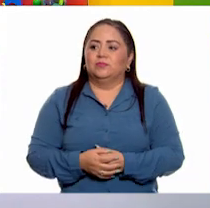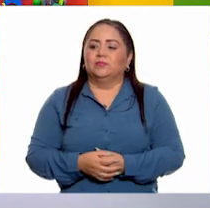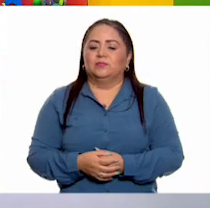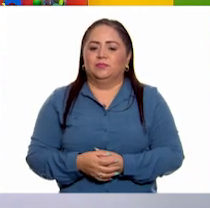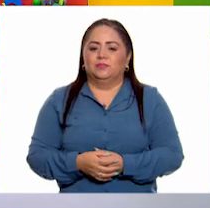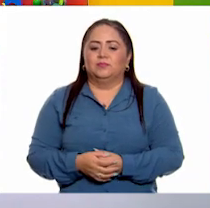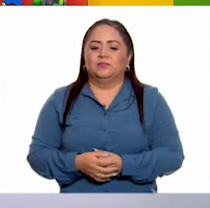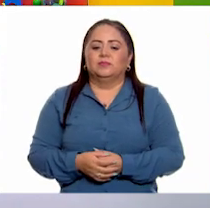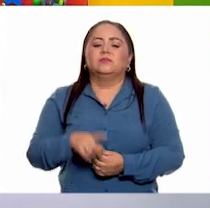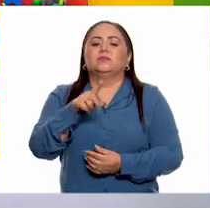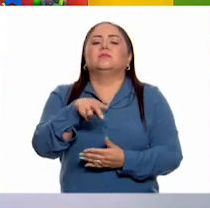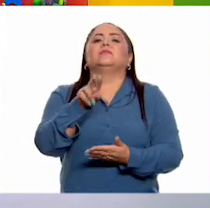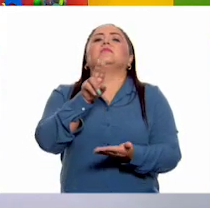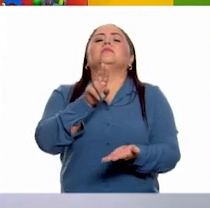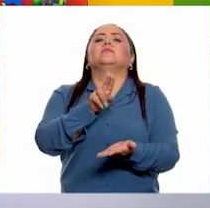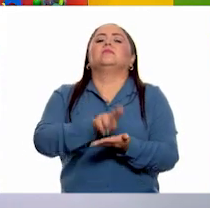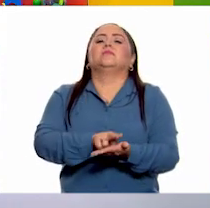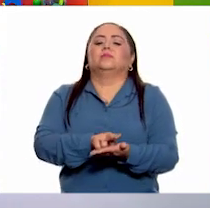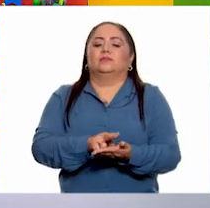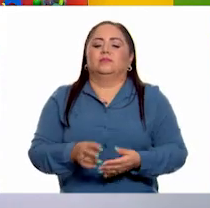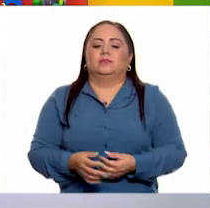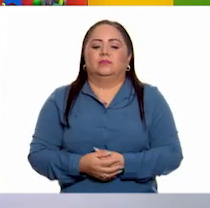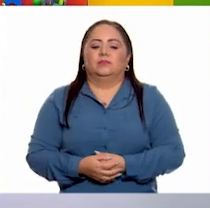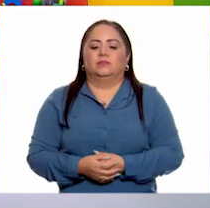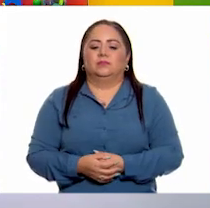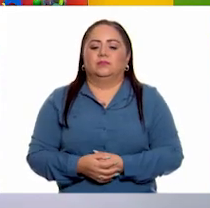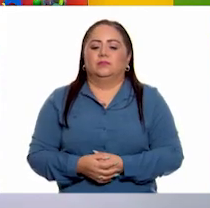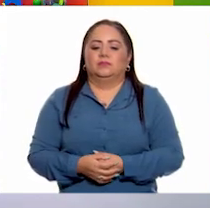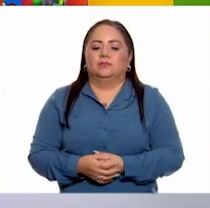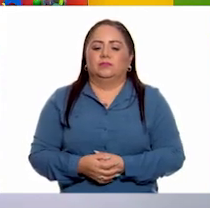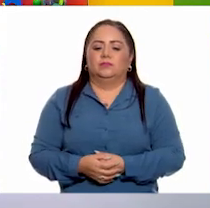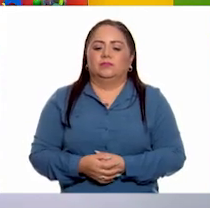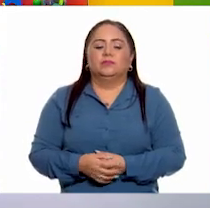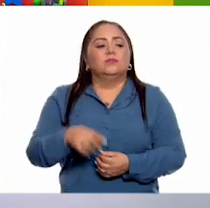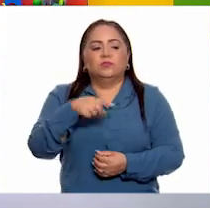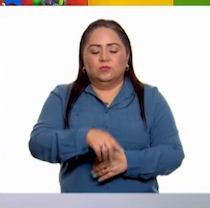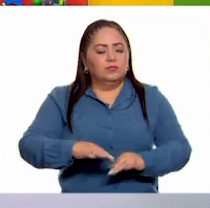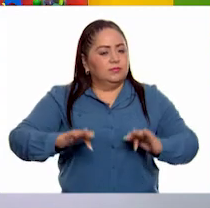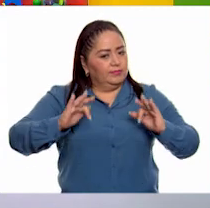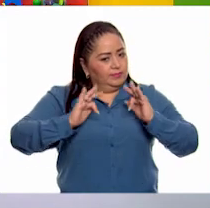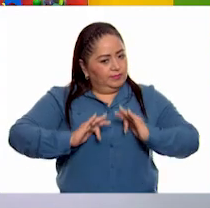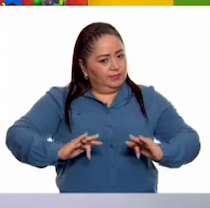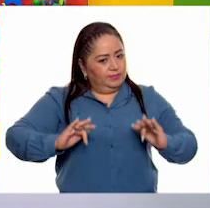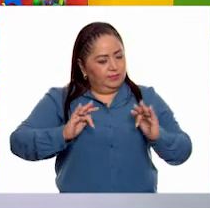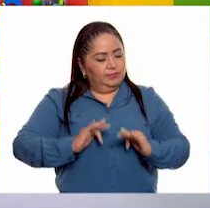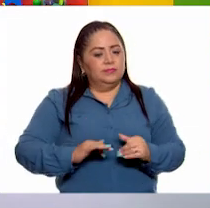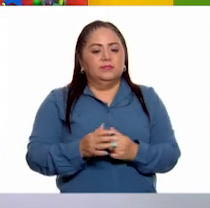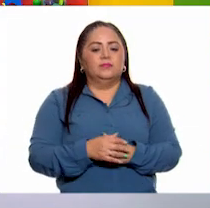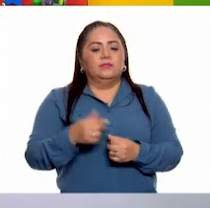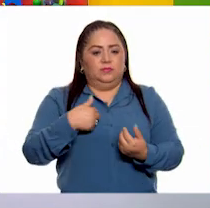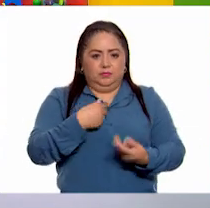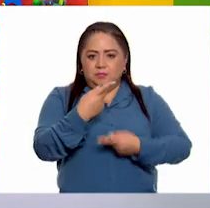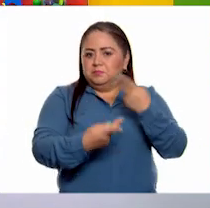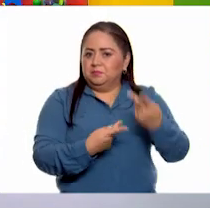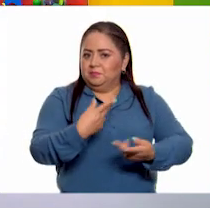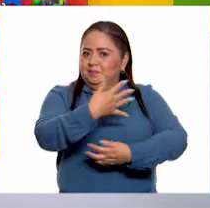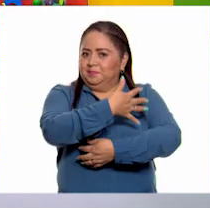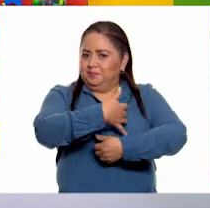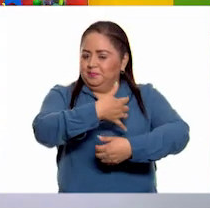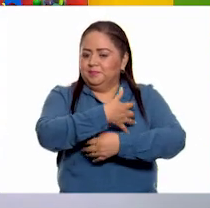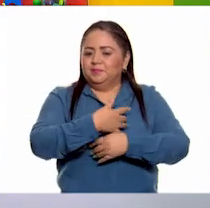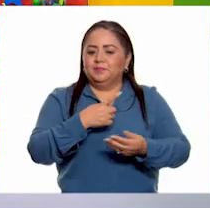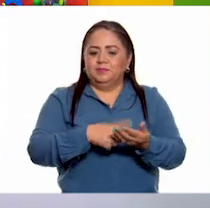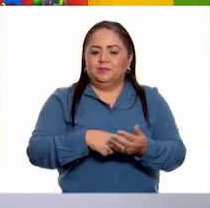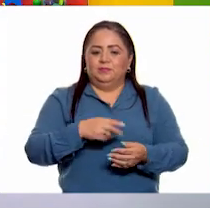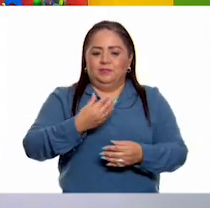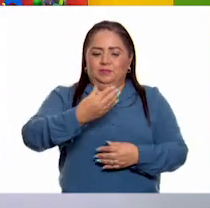Acuéstate. Muy bien. Ay, mira, tranquila. Ajá. Te voy a prestar mi changuito. Aquí